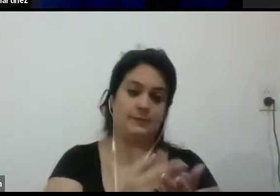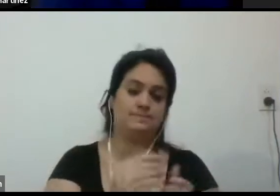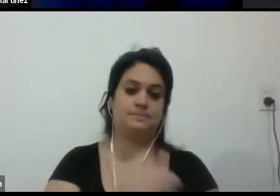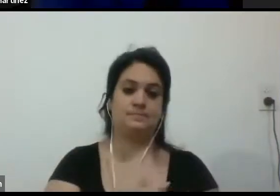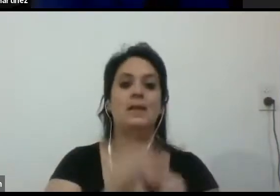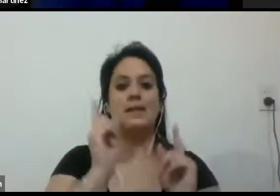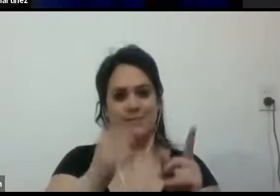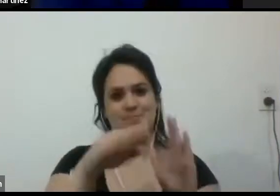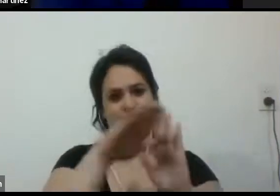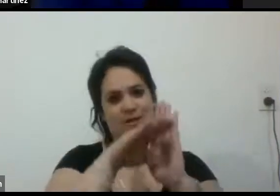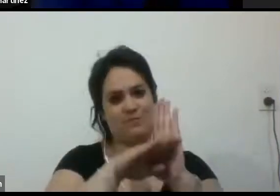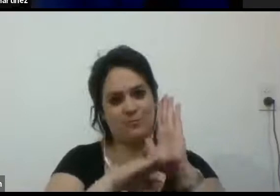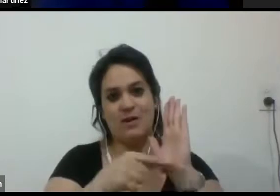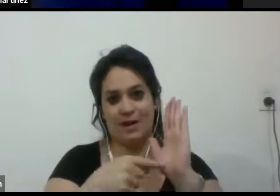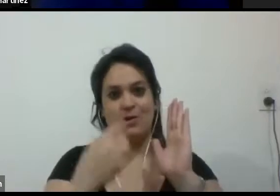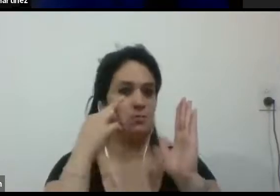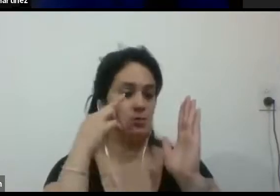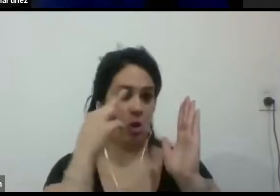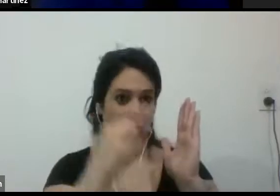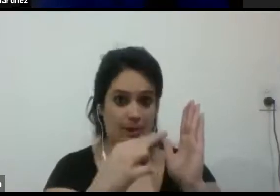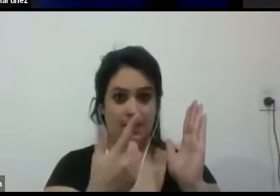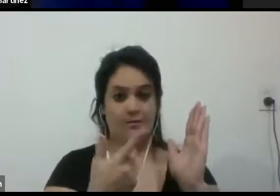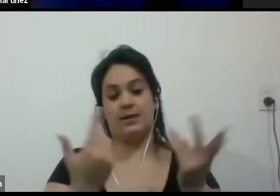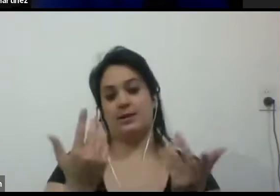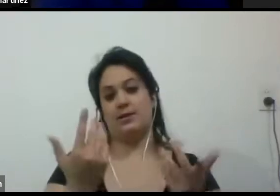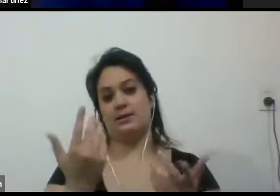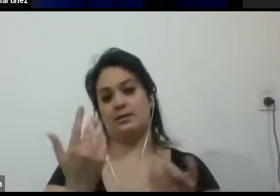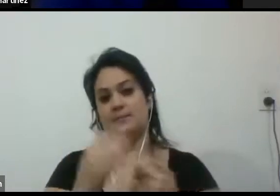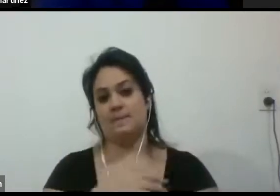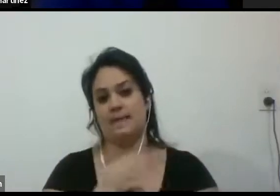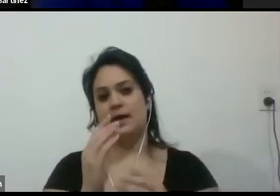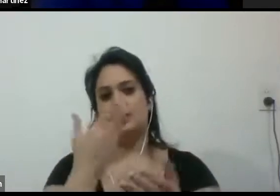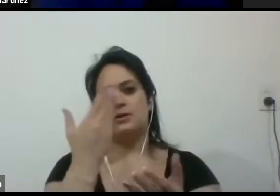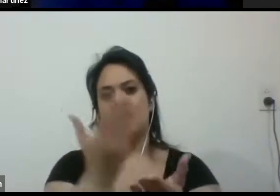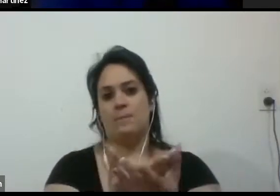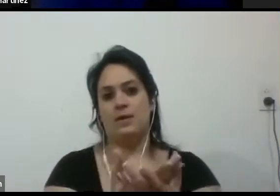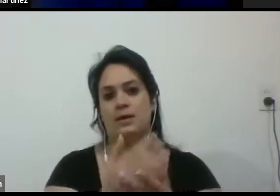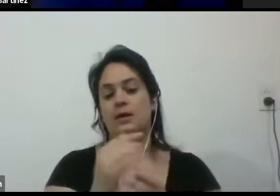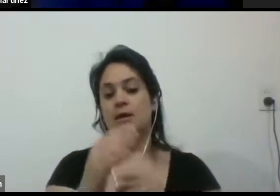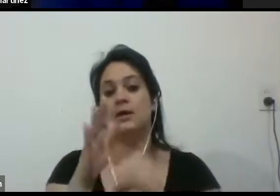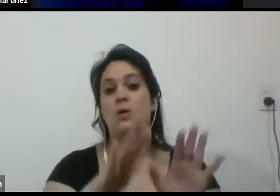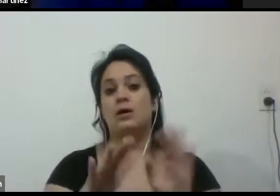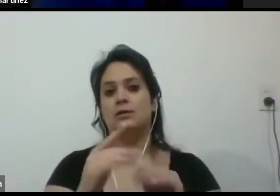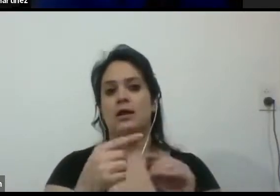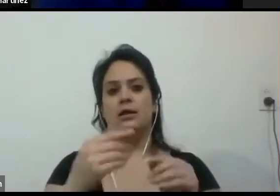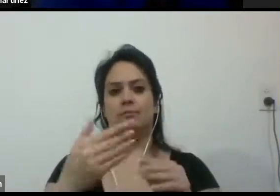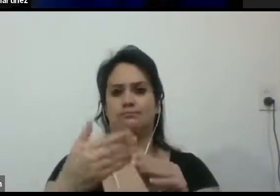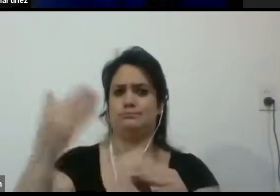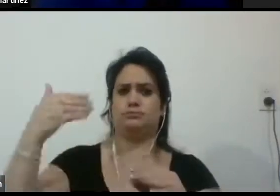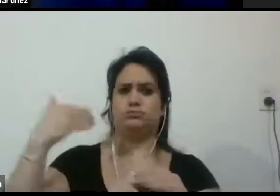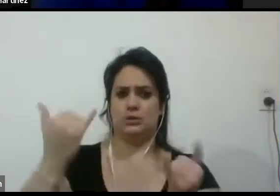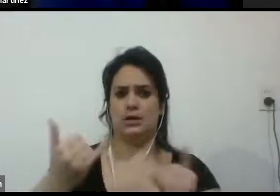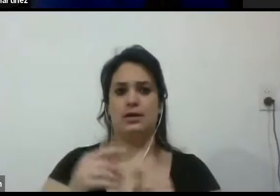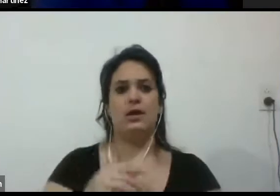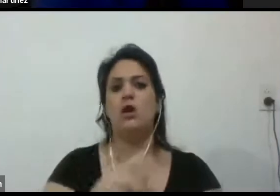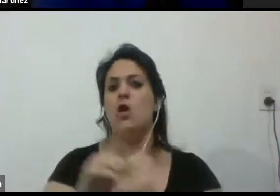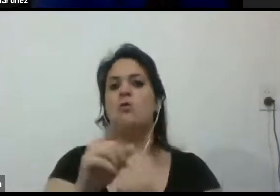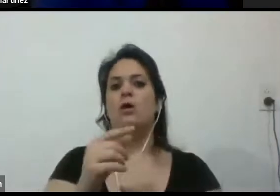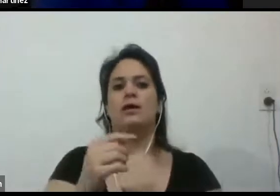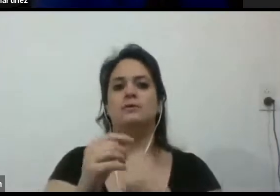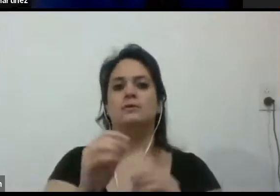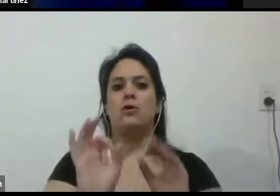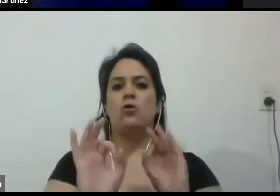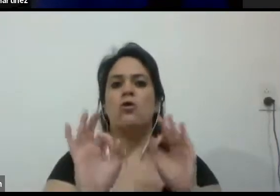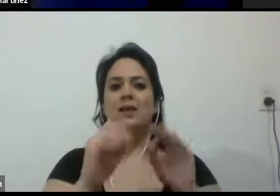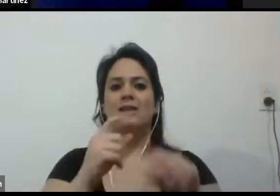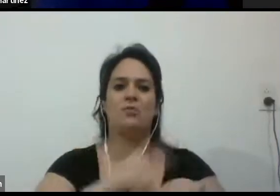formulario como para que tengan una noción de lo que se va a solicitar y que pueden ir generando con tiempo no significa que lo necesitan tener todos al momento de la